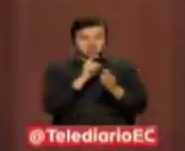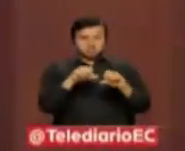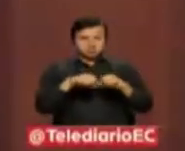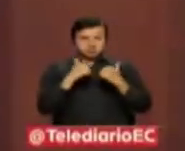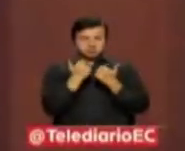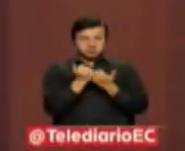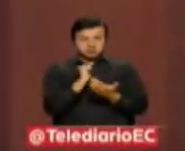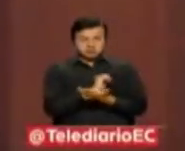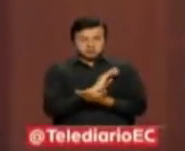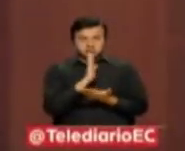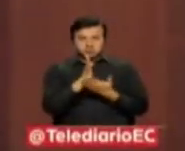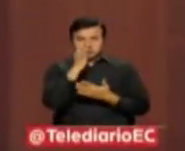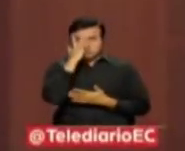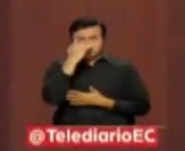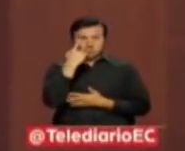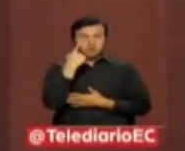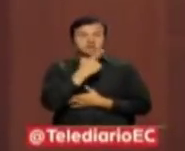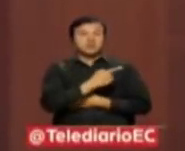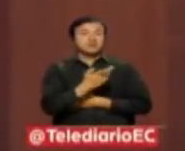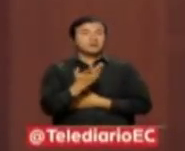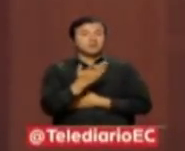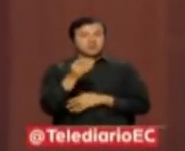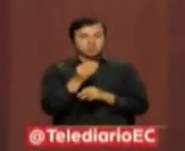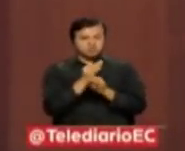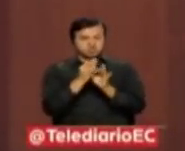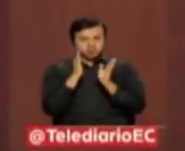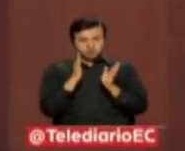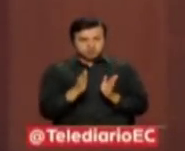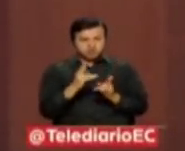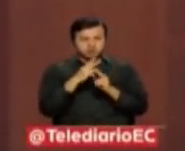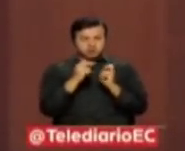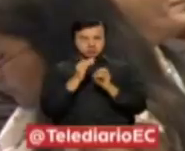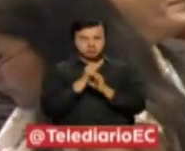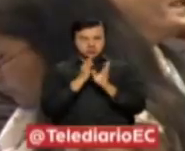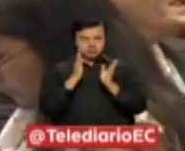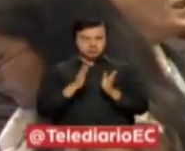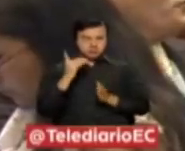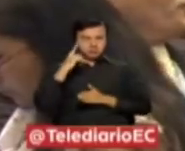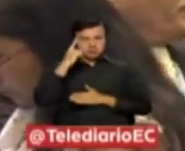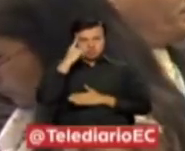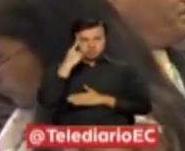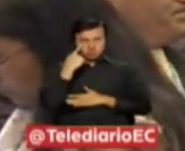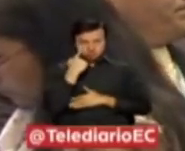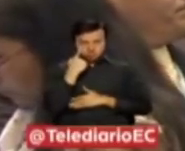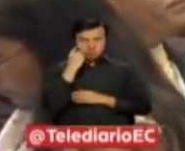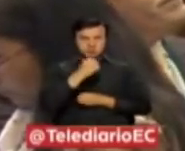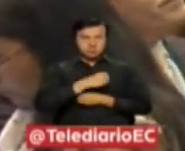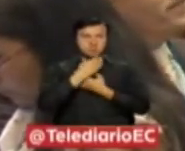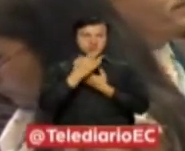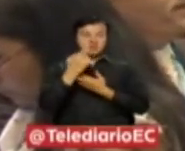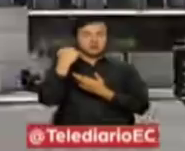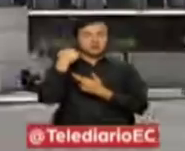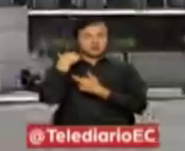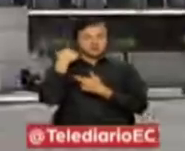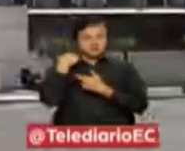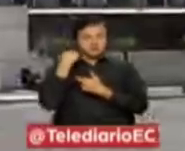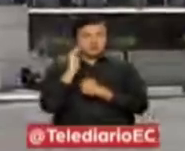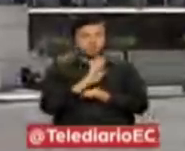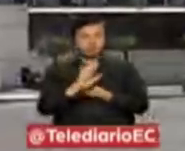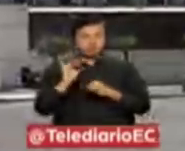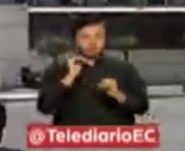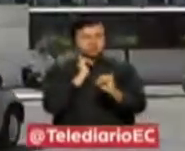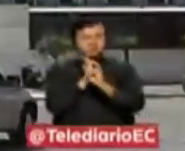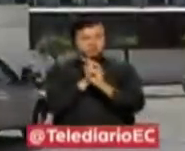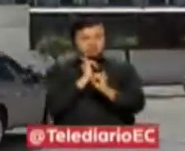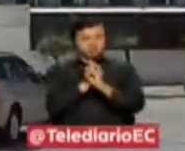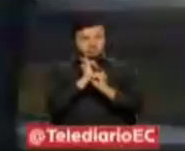Nacional a propósito de las comparecencias de funcionarios y exfuncionarios del gobierno para explicar la responsabilidad de sus